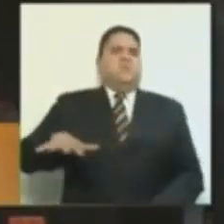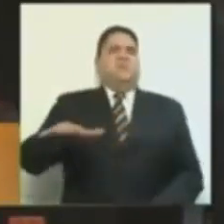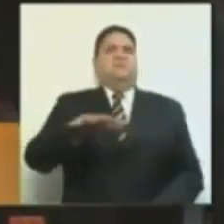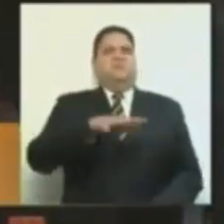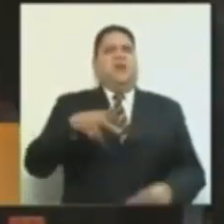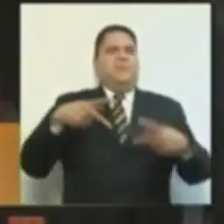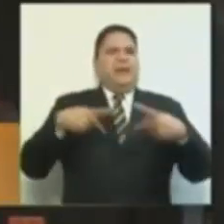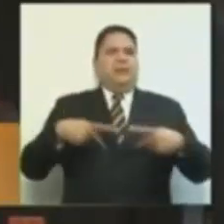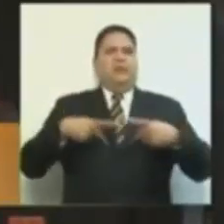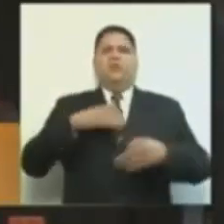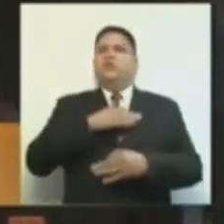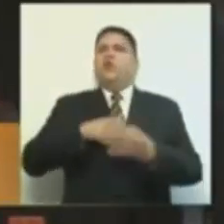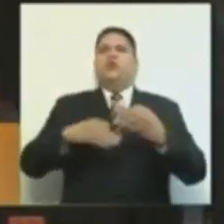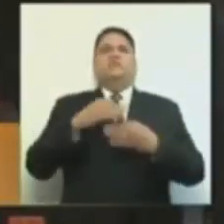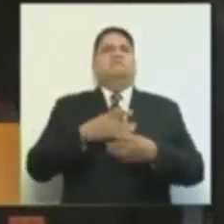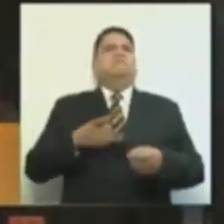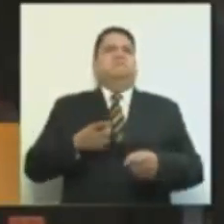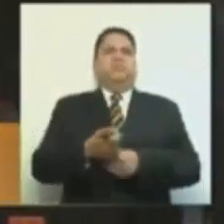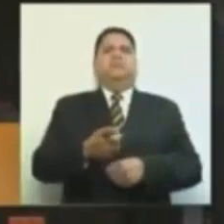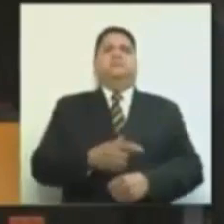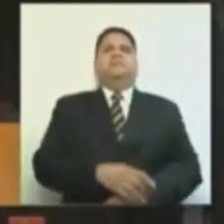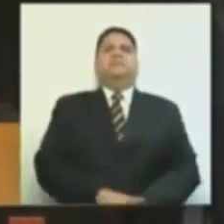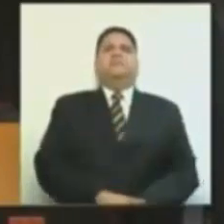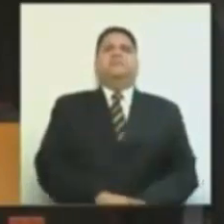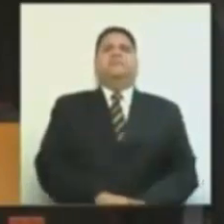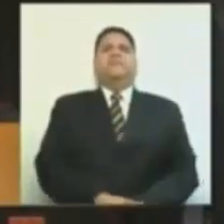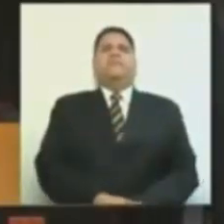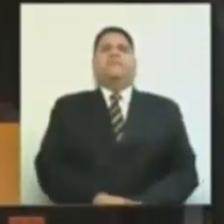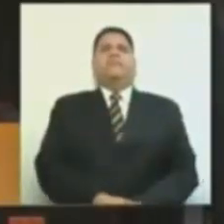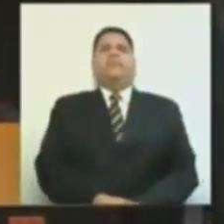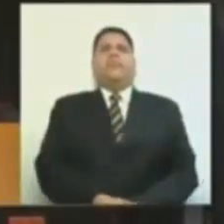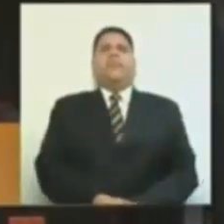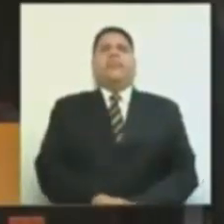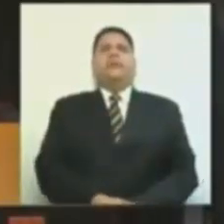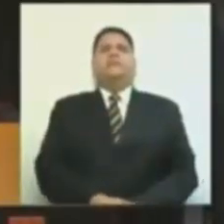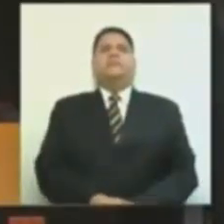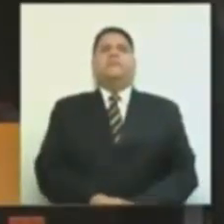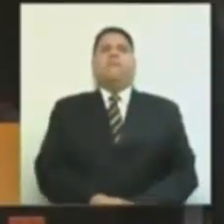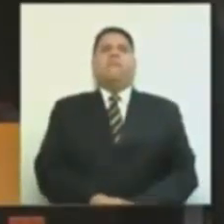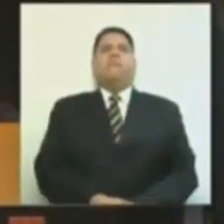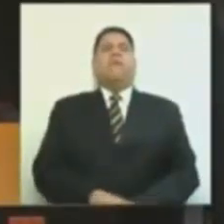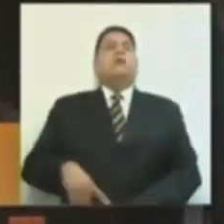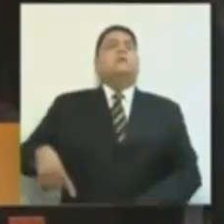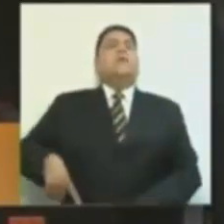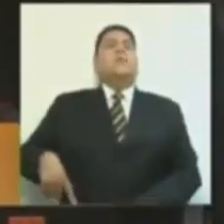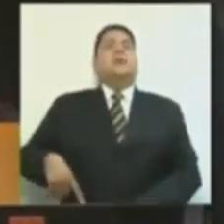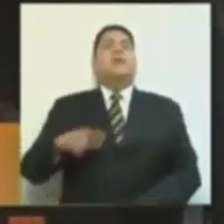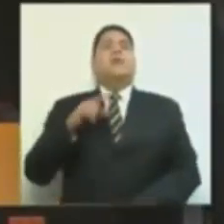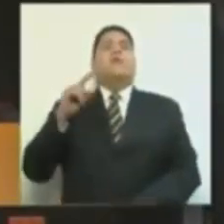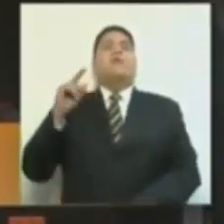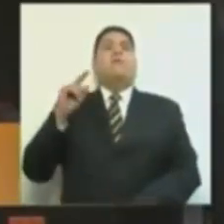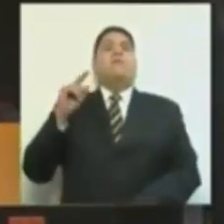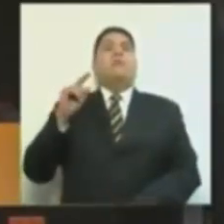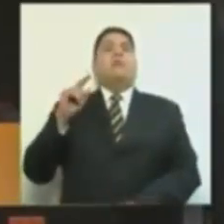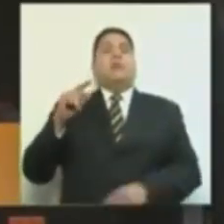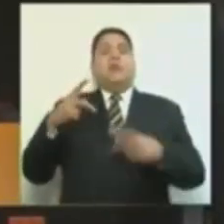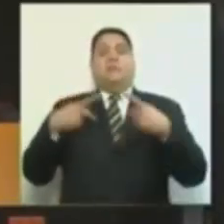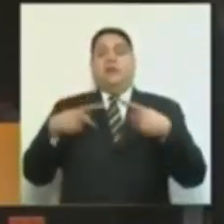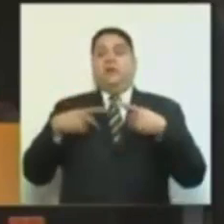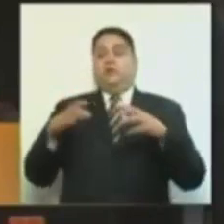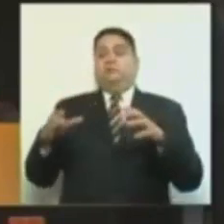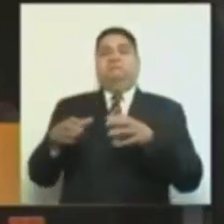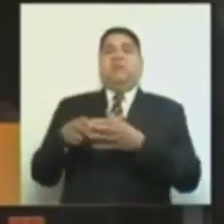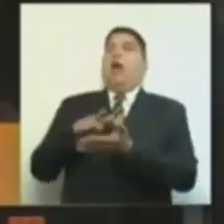administración pública. Una de las grandes mentiras que han dicho los personeros del